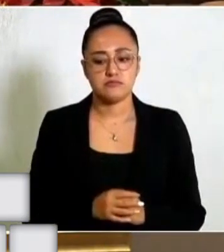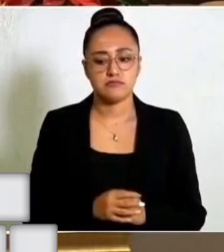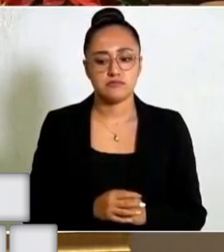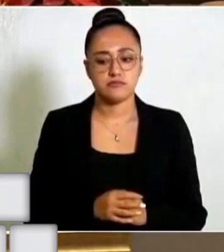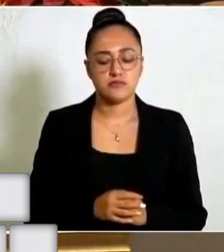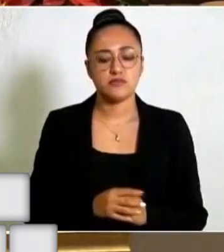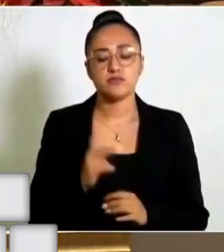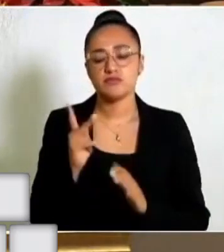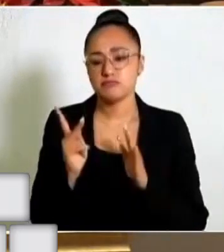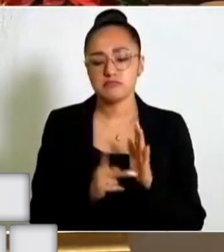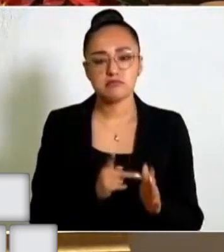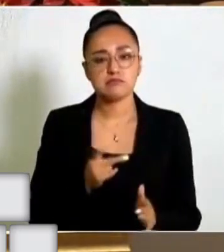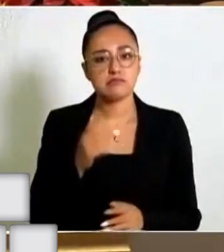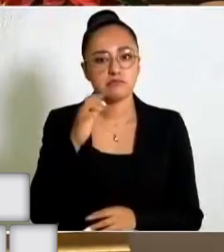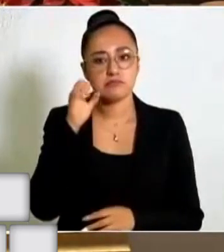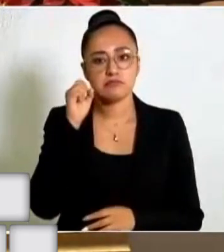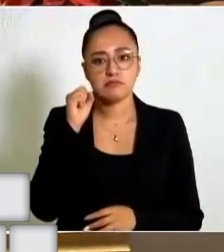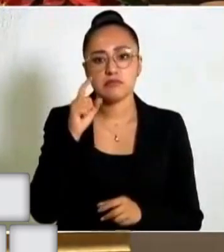naranja